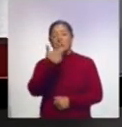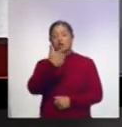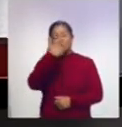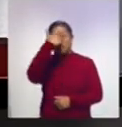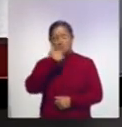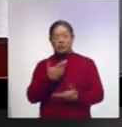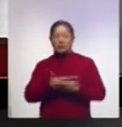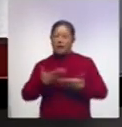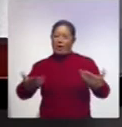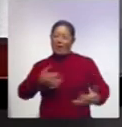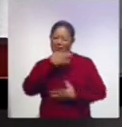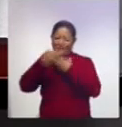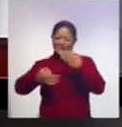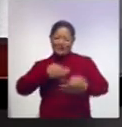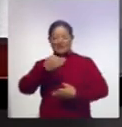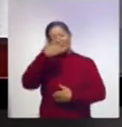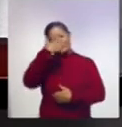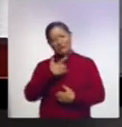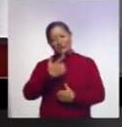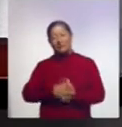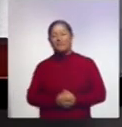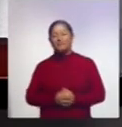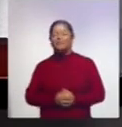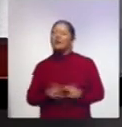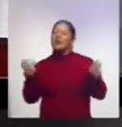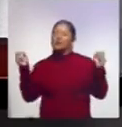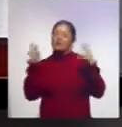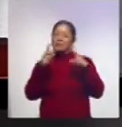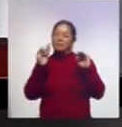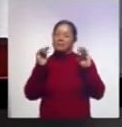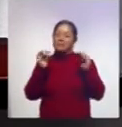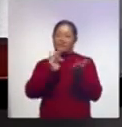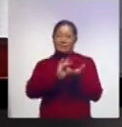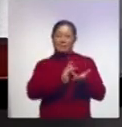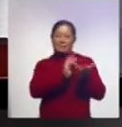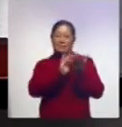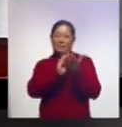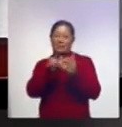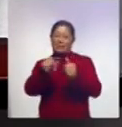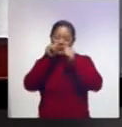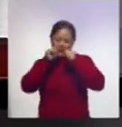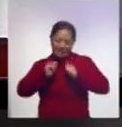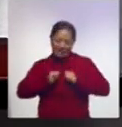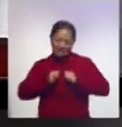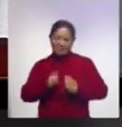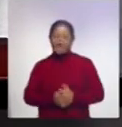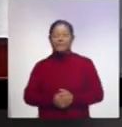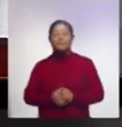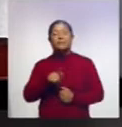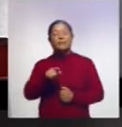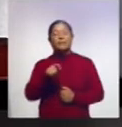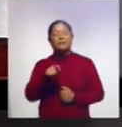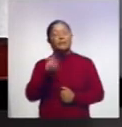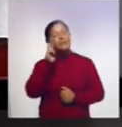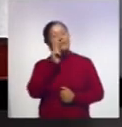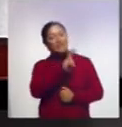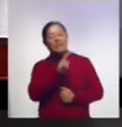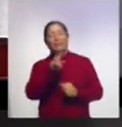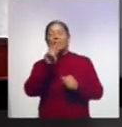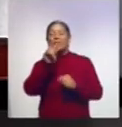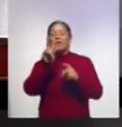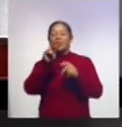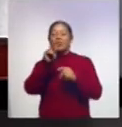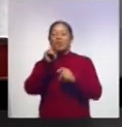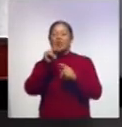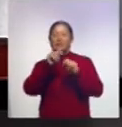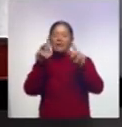tercera emisión de Ahora Noticias. Ya nos vamos, muchísimas gracias por el favor de su atención. Quédese con la programación habitual